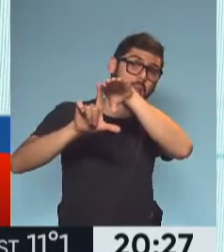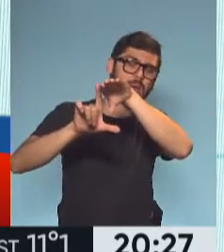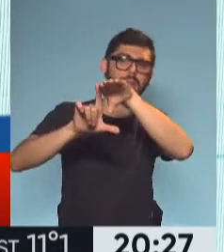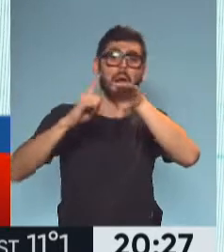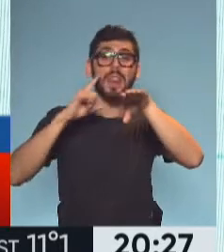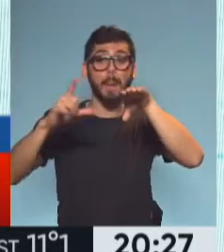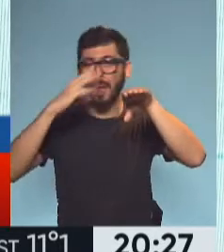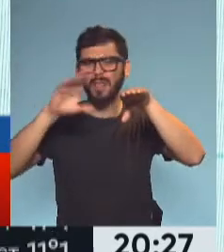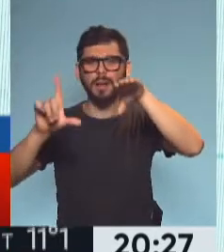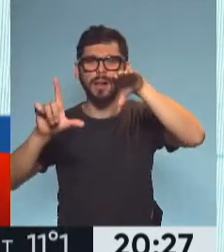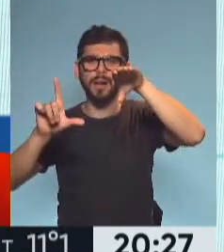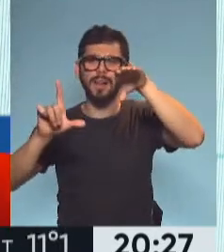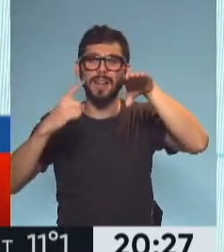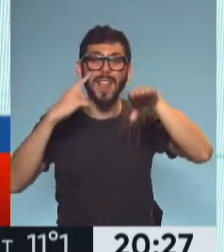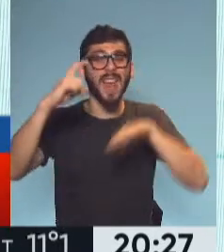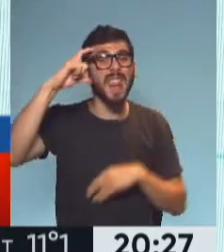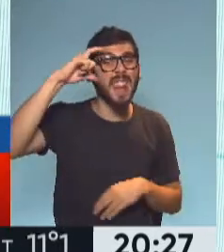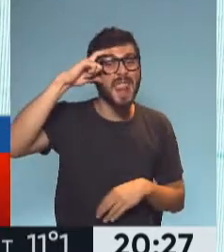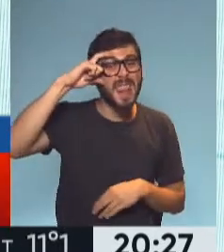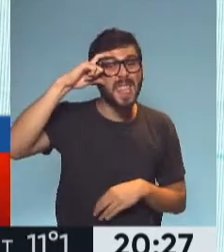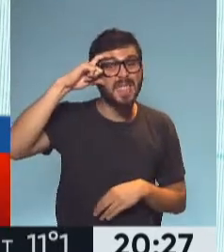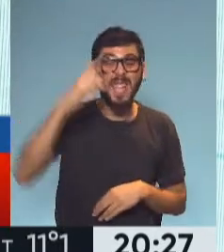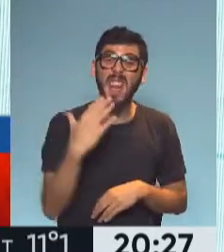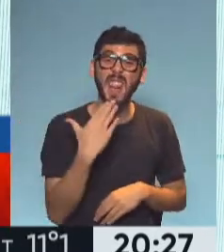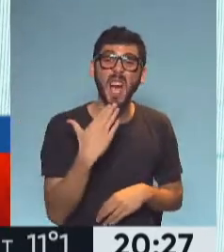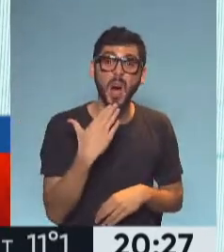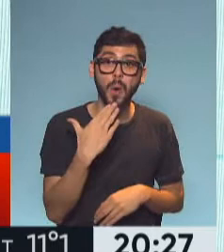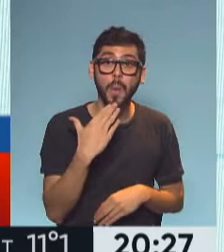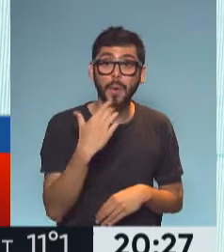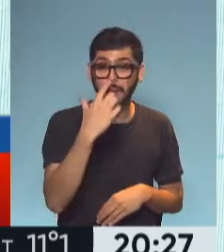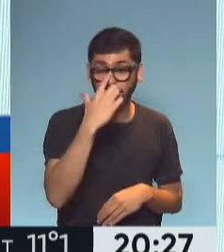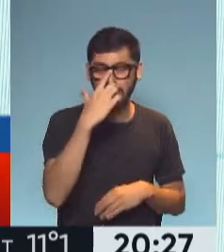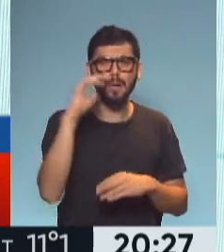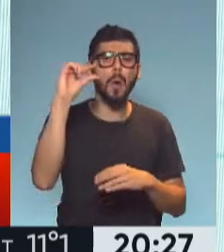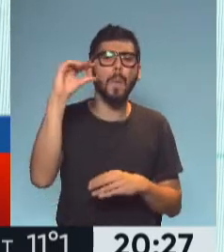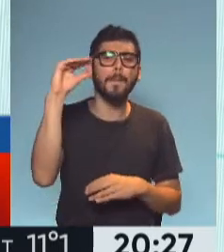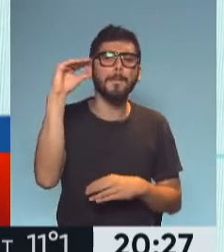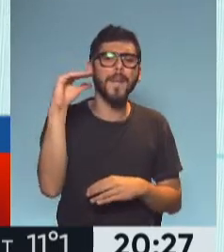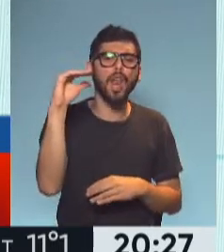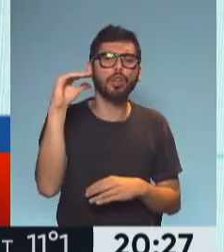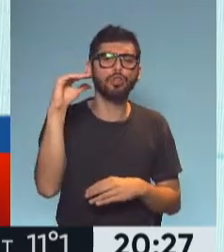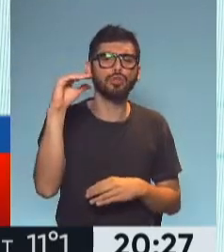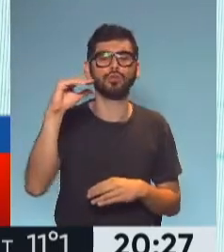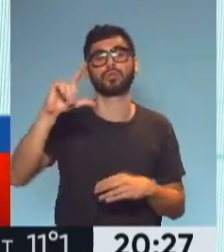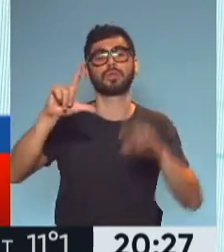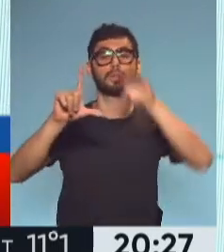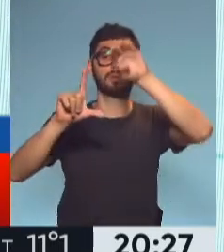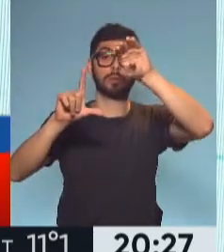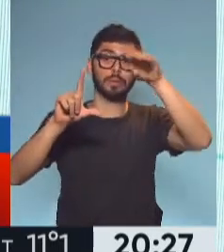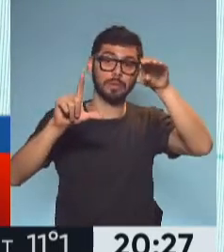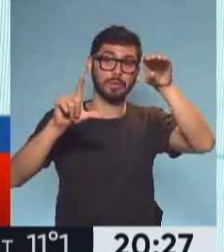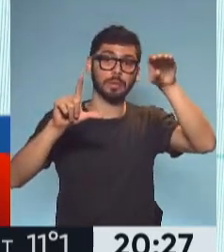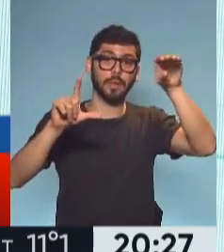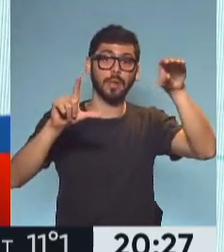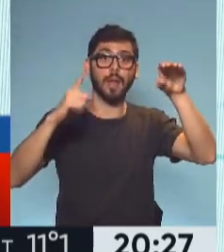bajar un poquitito, fíjese, el 10 de abril empezó a bajar un poquitito y esa curva siguió bajando cuando la restricción